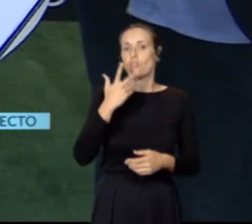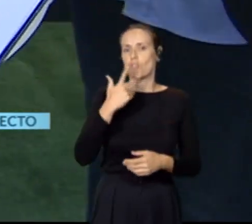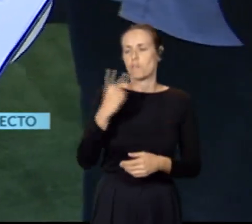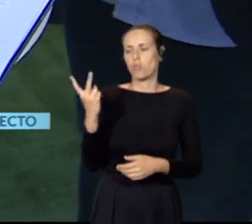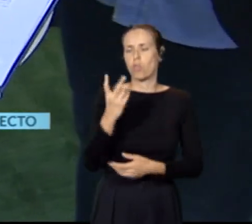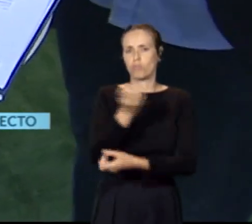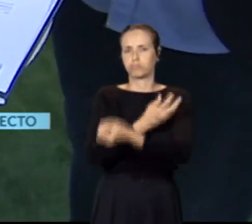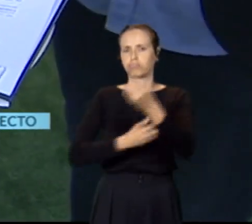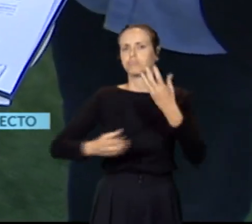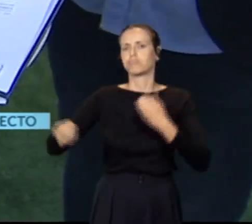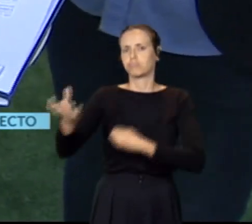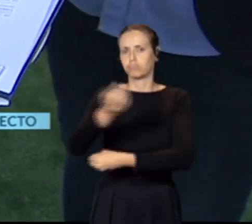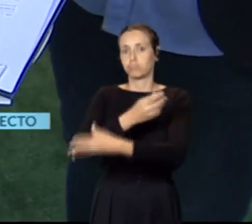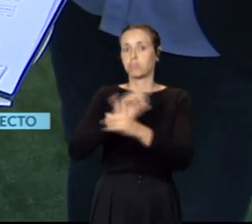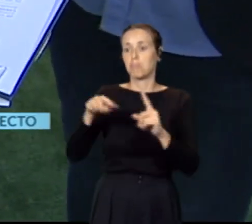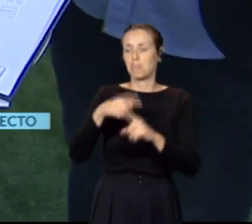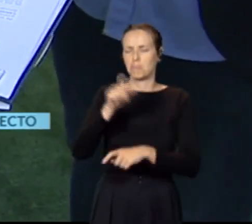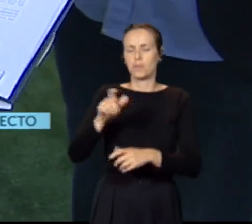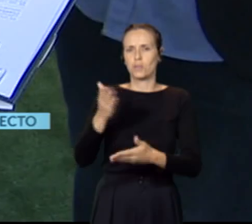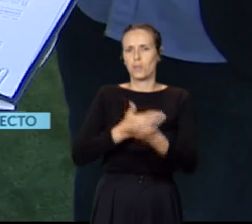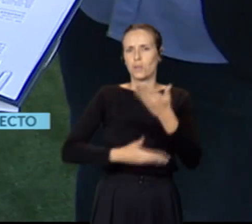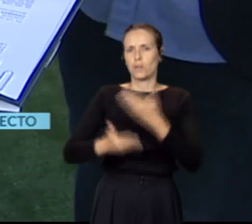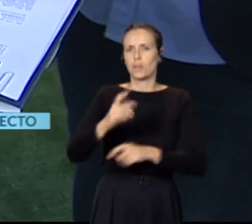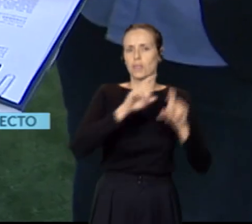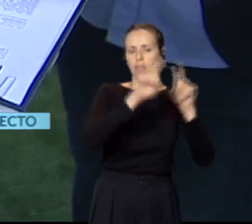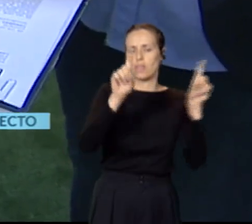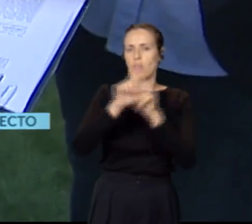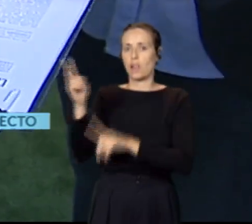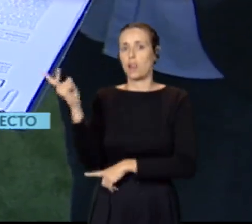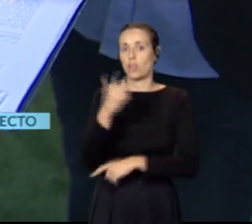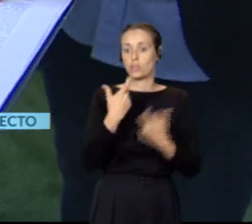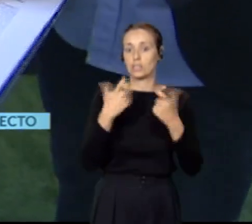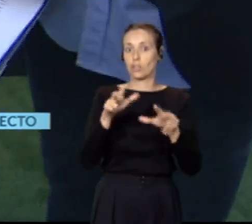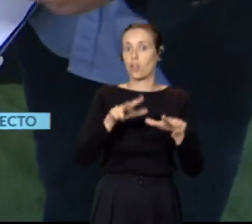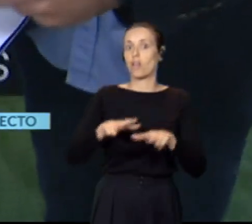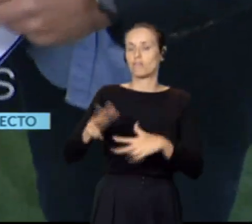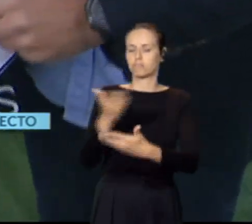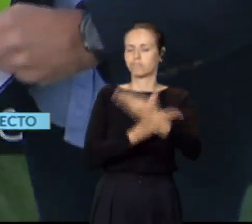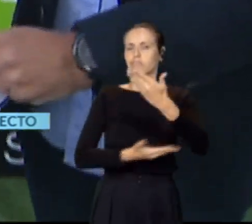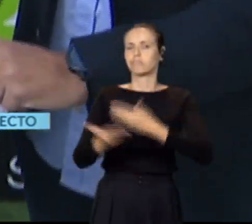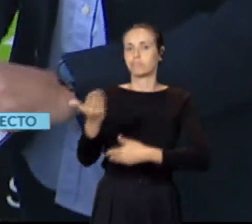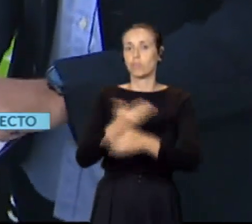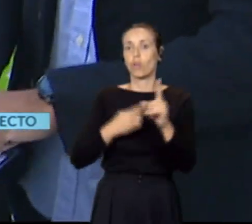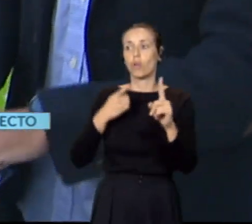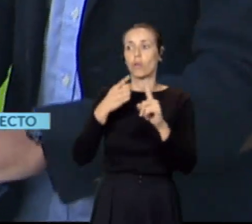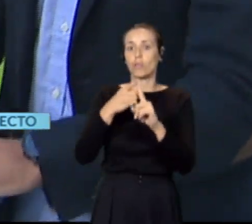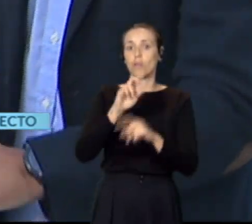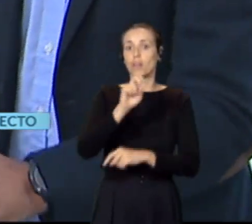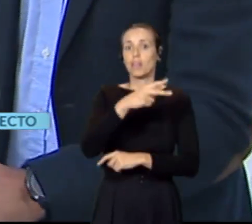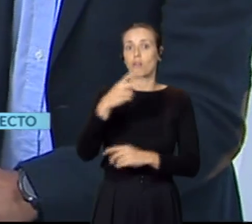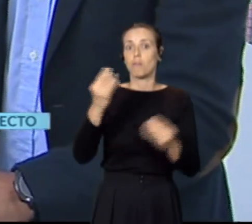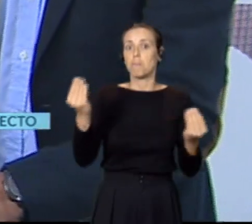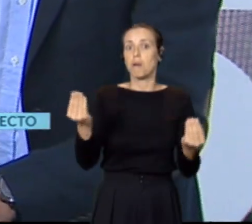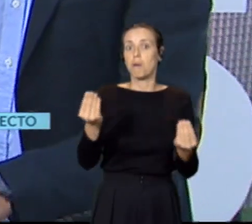conocimientos entre los representantes y colaboradores de ambas entidades en el sector audiovisual para incrementar los resultados